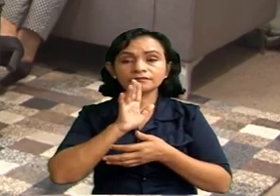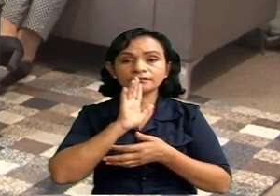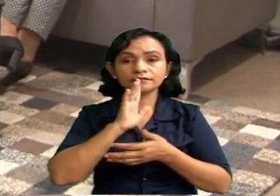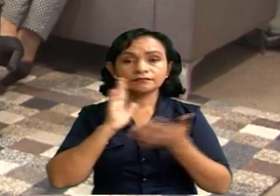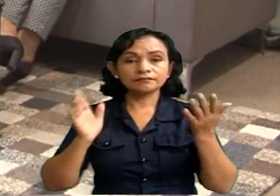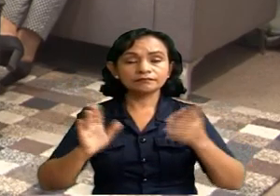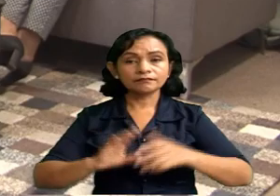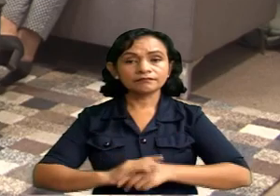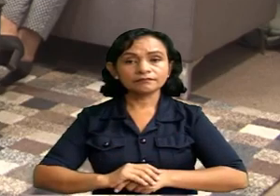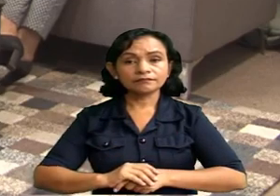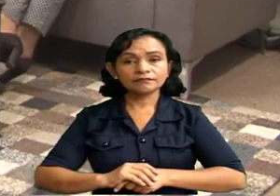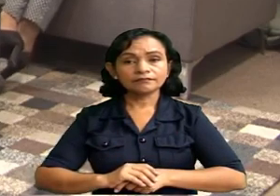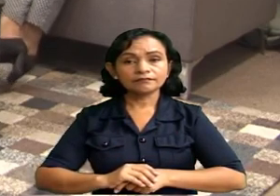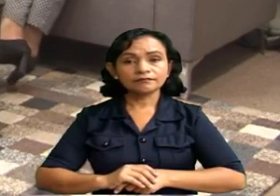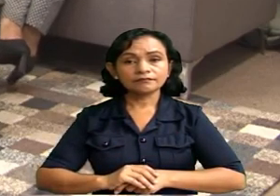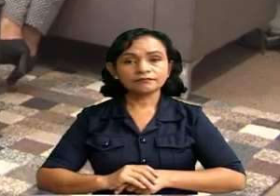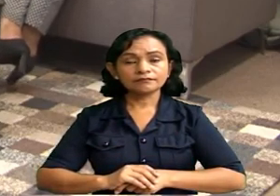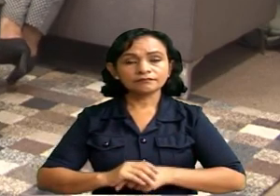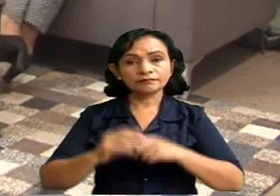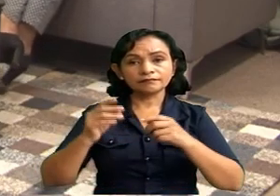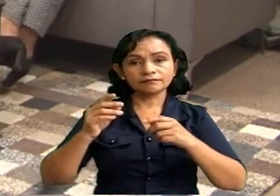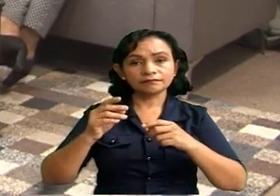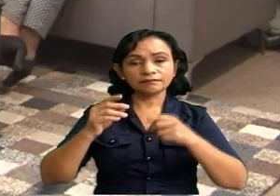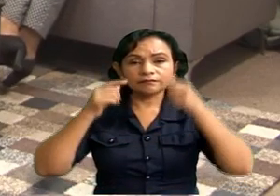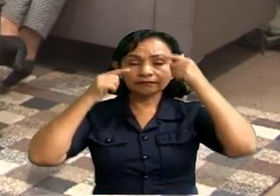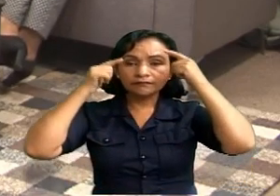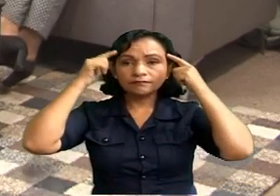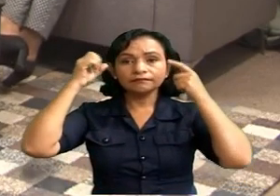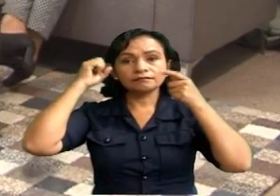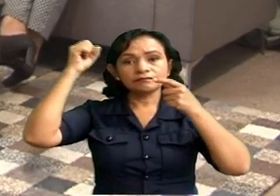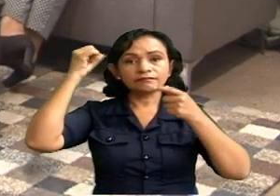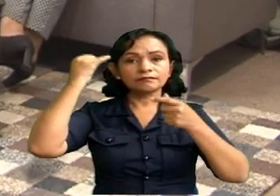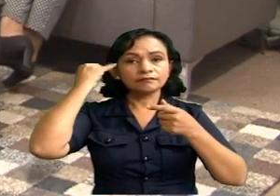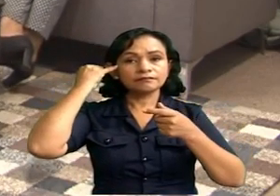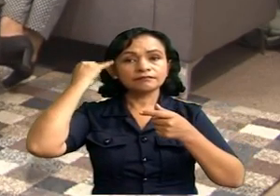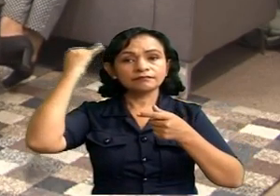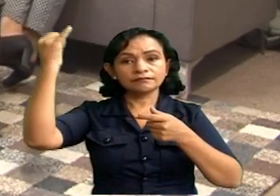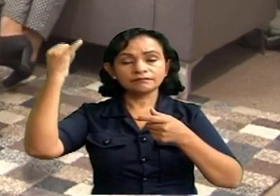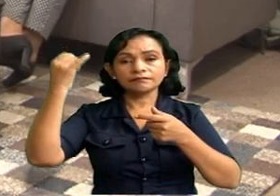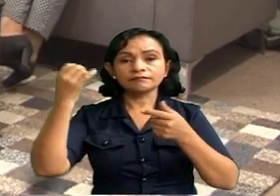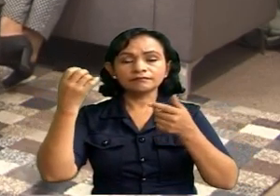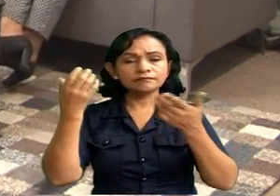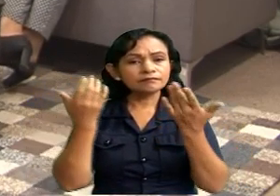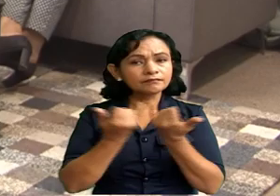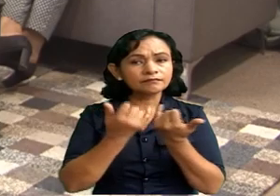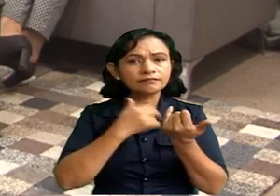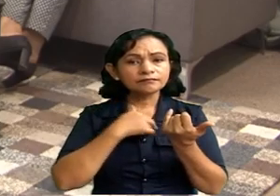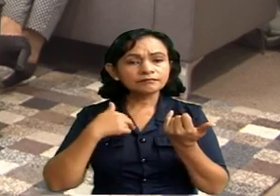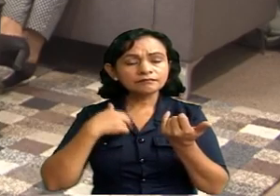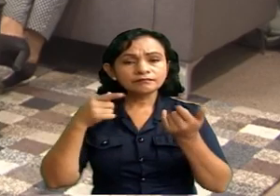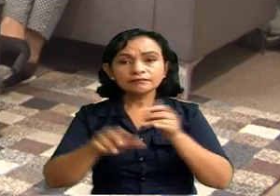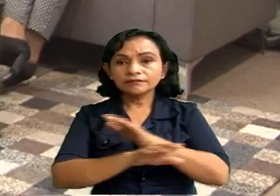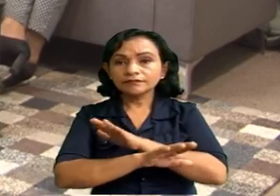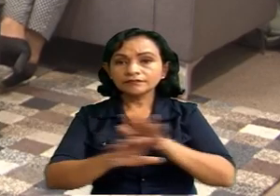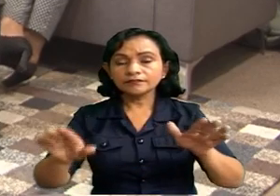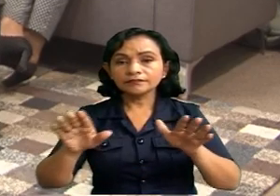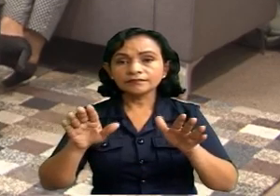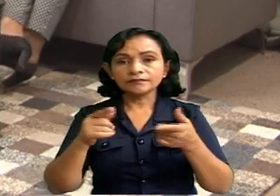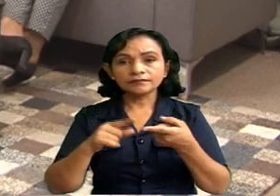este reportaje. Sí, Chávez triunfó la batalla de las ideas. Al triunfar Chávez la batalla de las ideas, esto le pone fin al